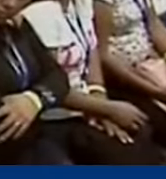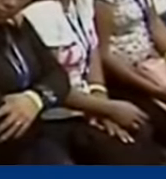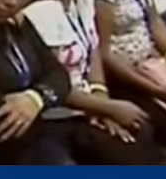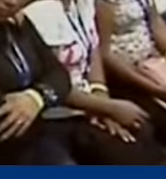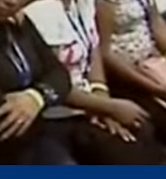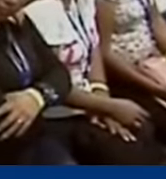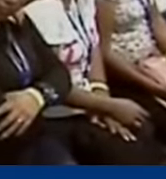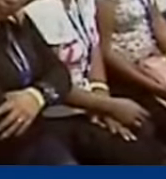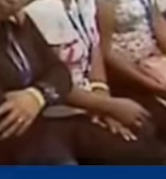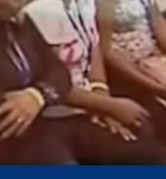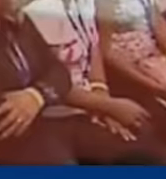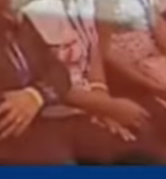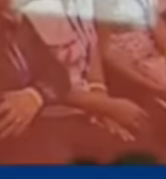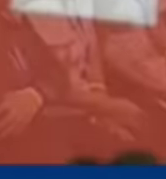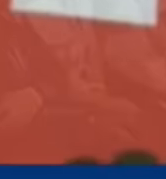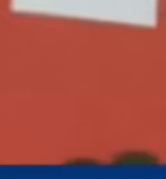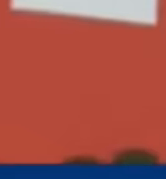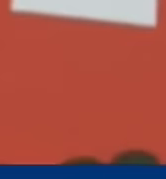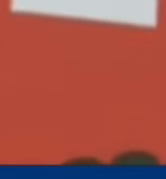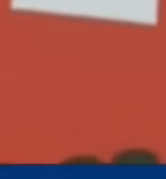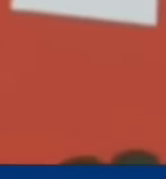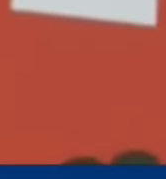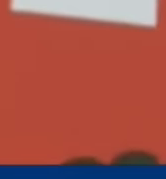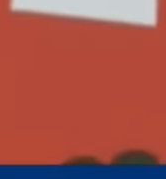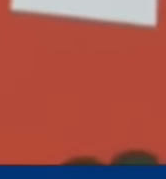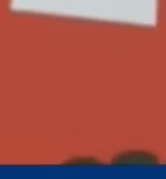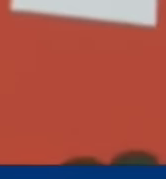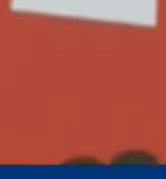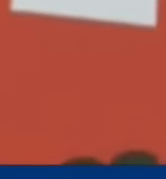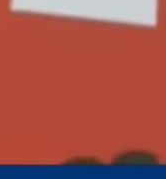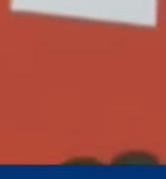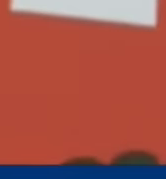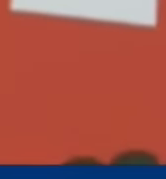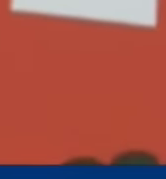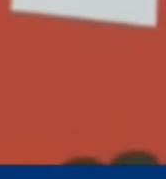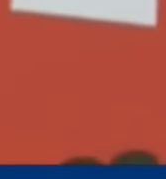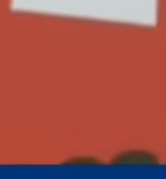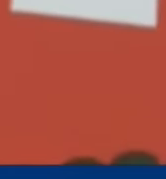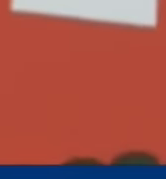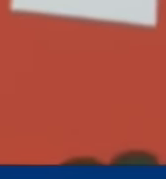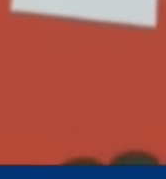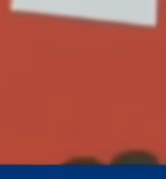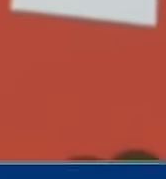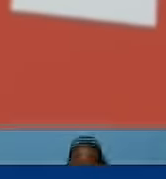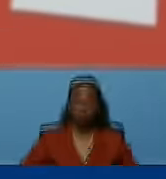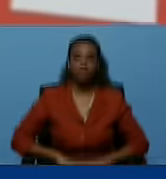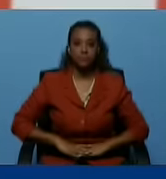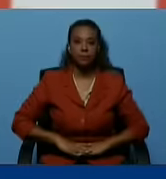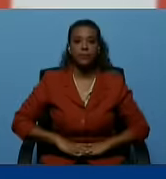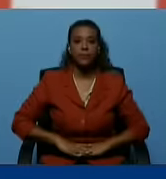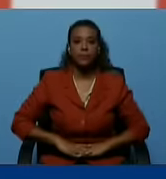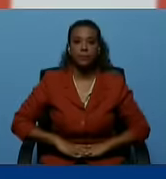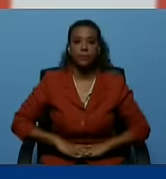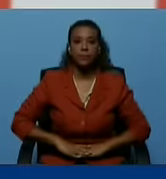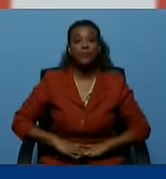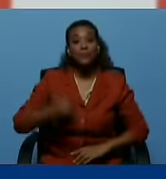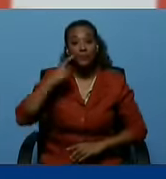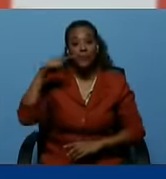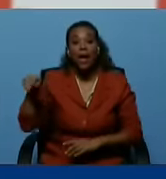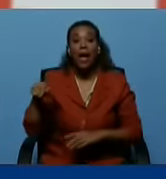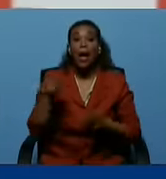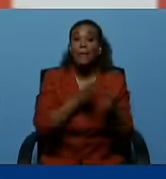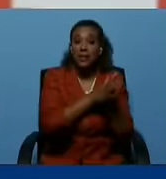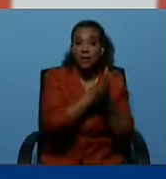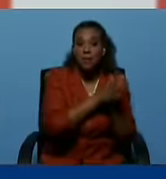Lanzamos oficialmente el Registro Nacional de Emprendimientos y el programa Emprender Juntos,